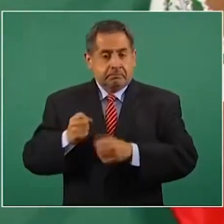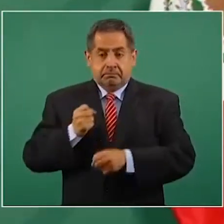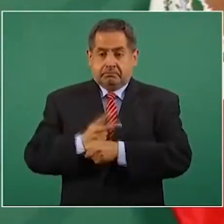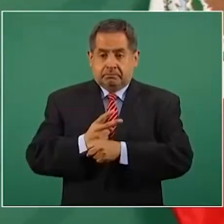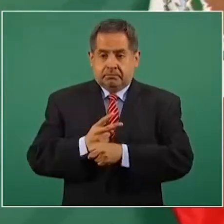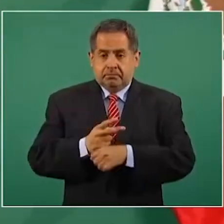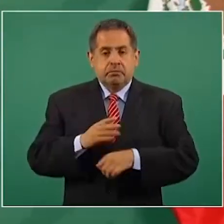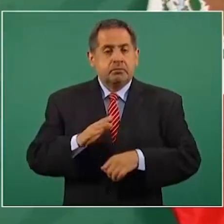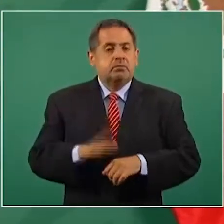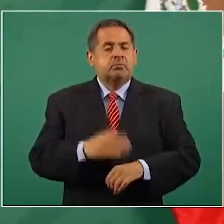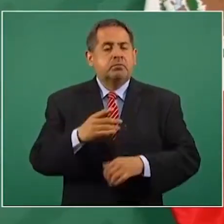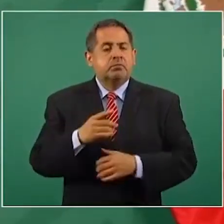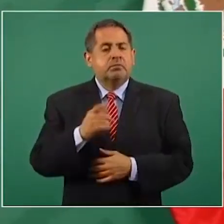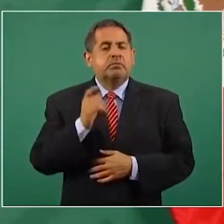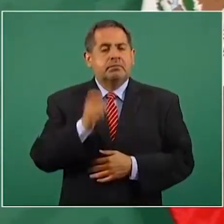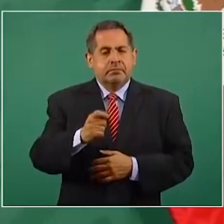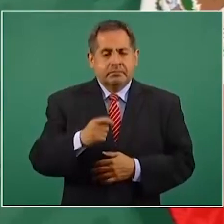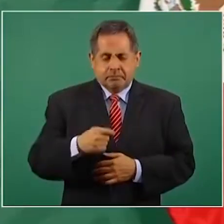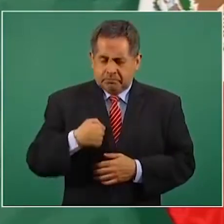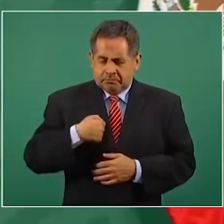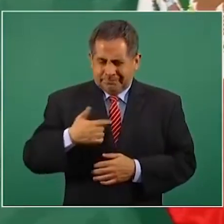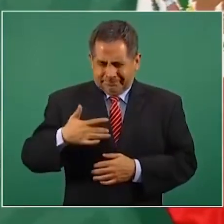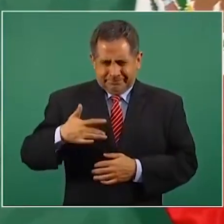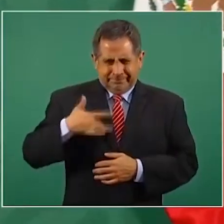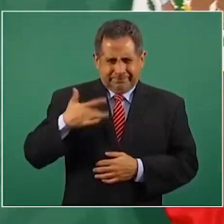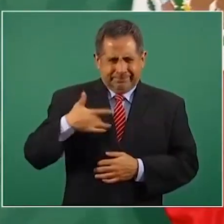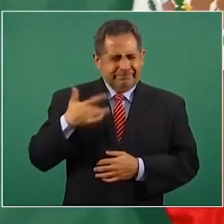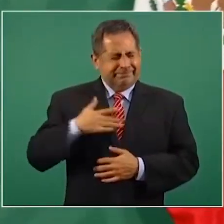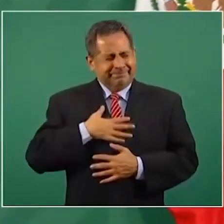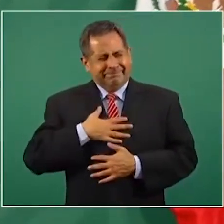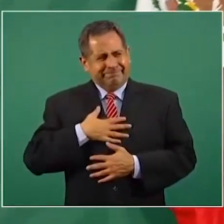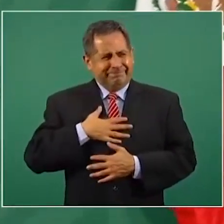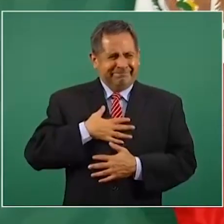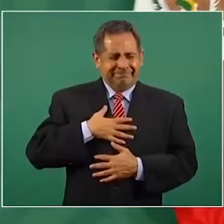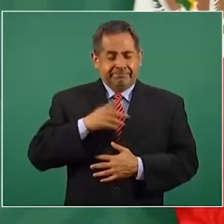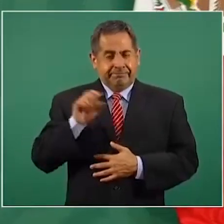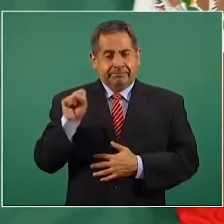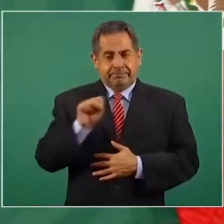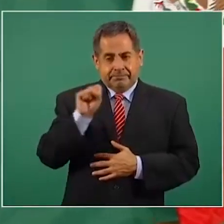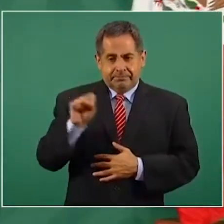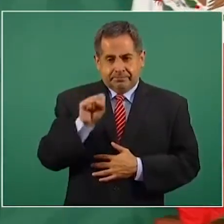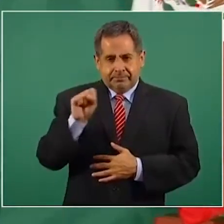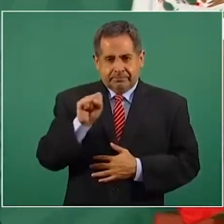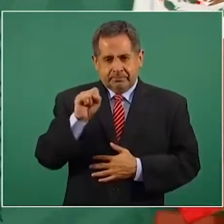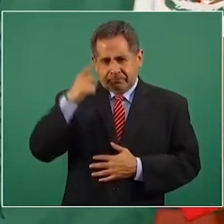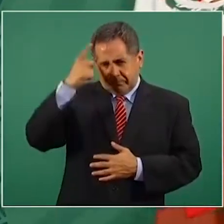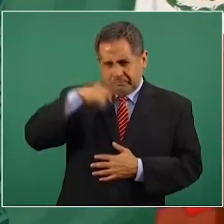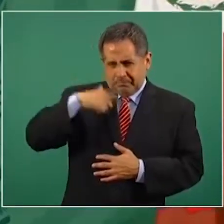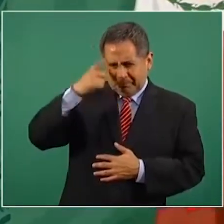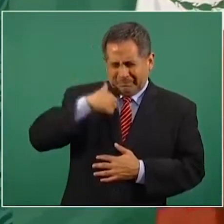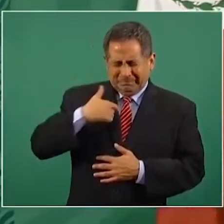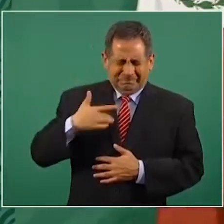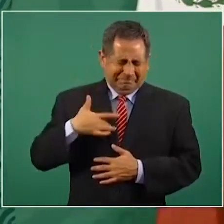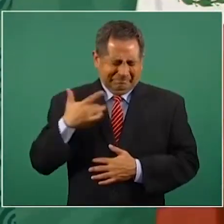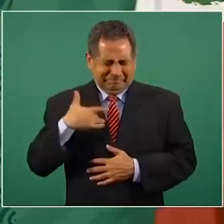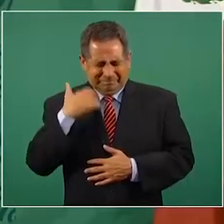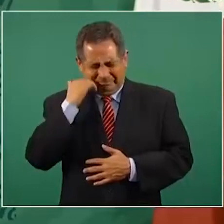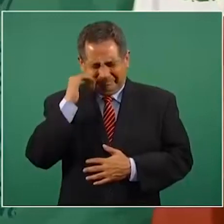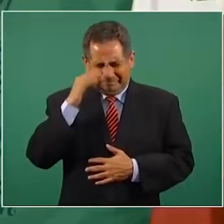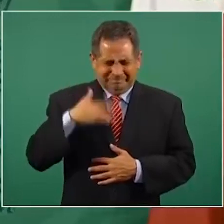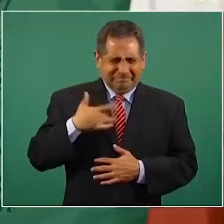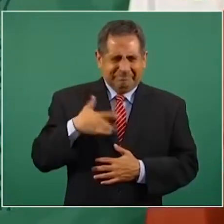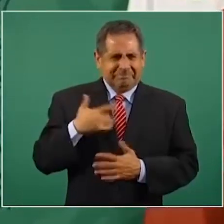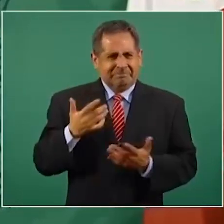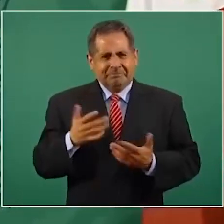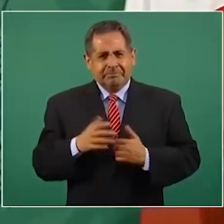tuve síntomas un sábado por la noche, aunque